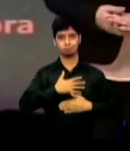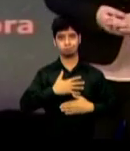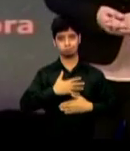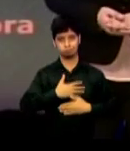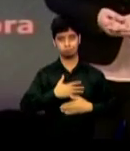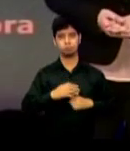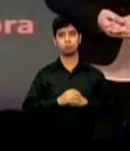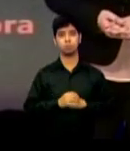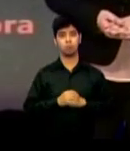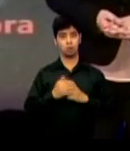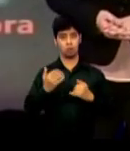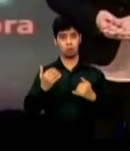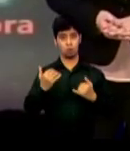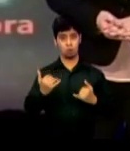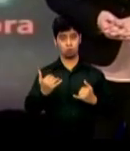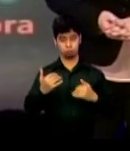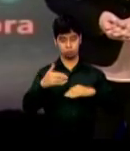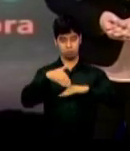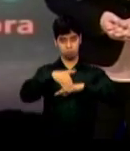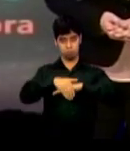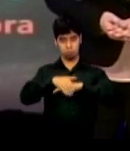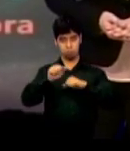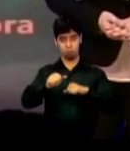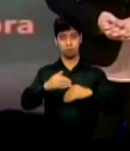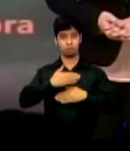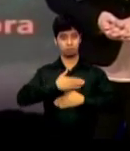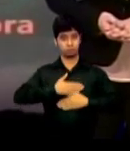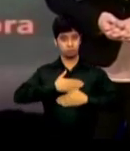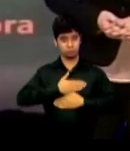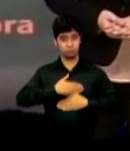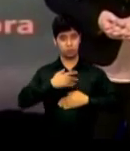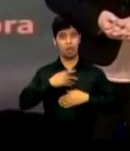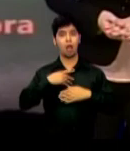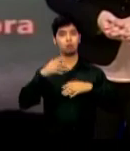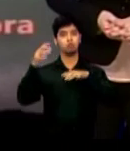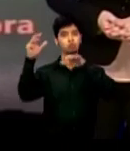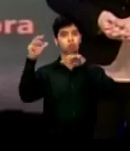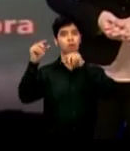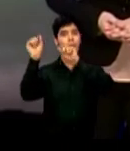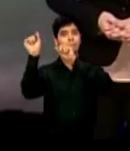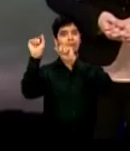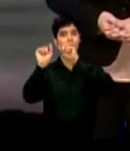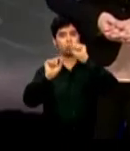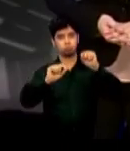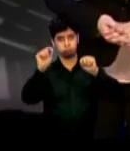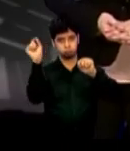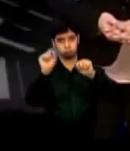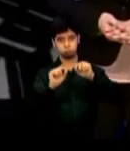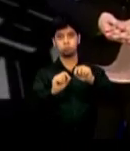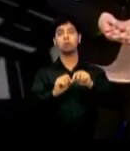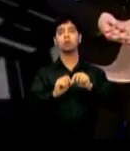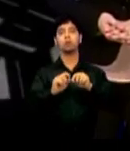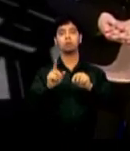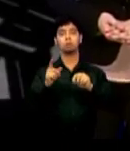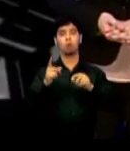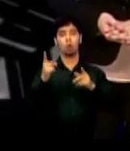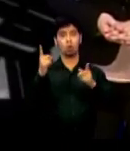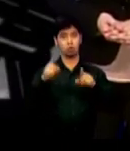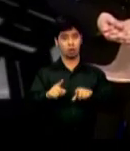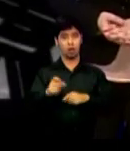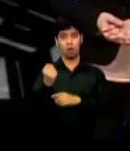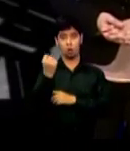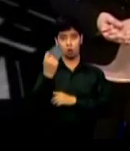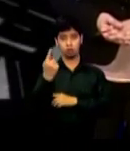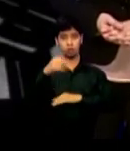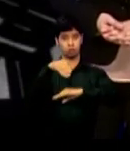podrá disfrutar de una lluvia de meteoros que conocemos como las Oriónidas. Esto será desde las 11 de la noche, pero la mayor